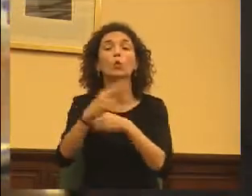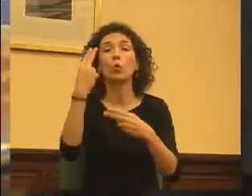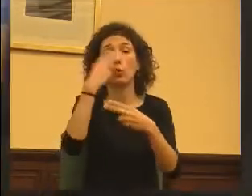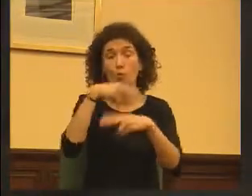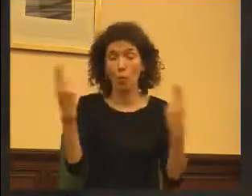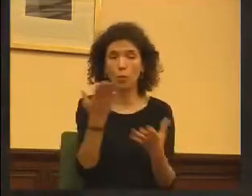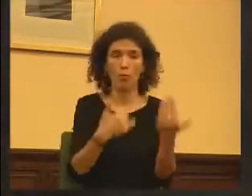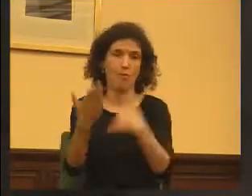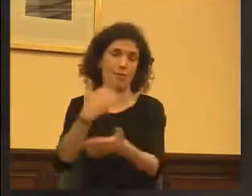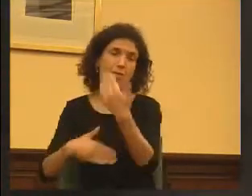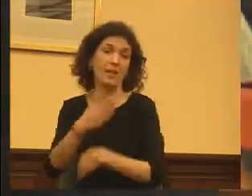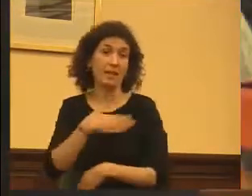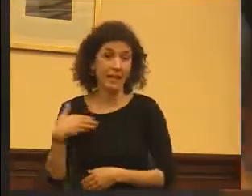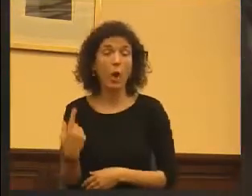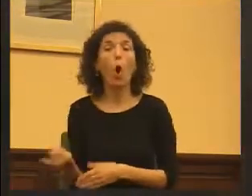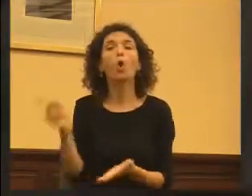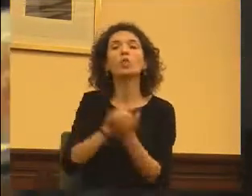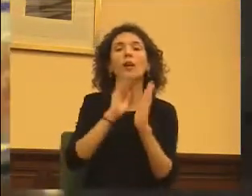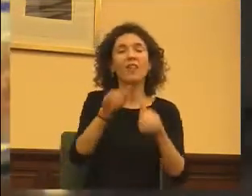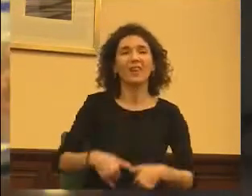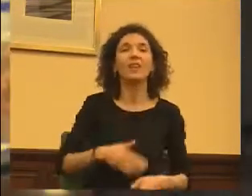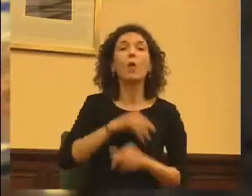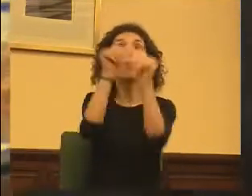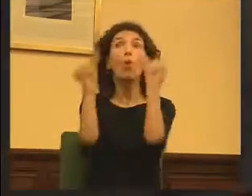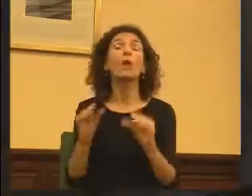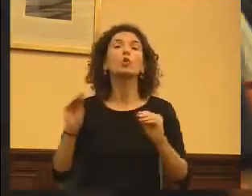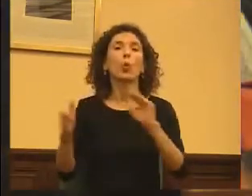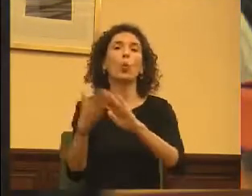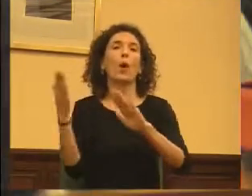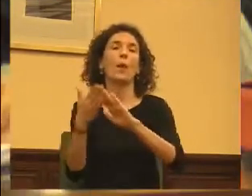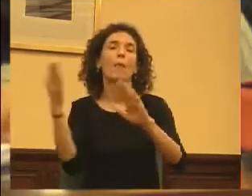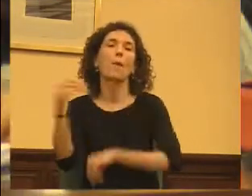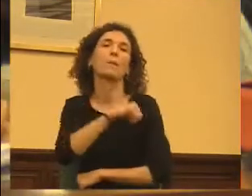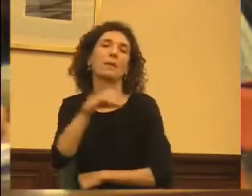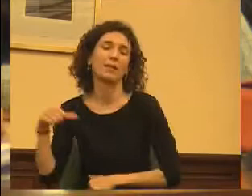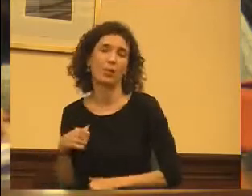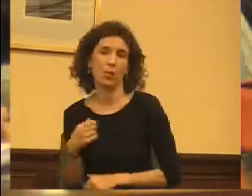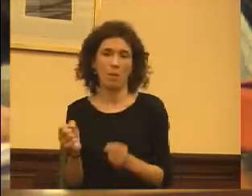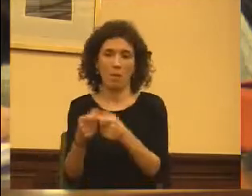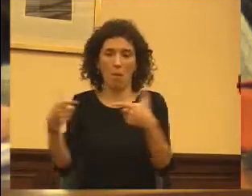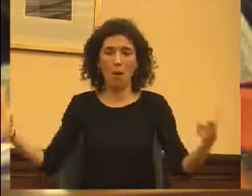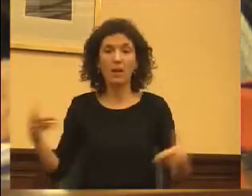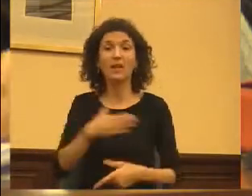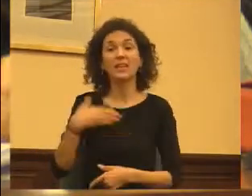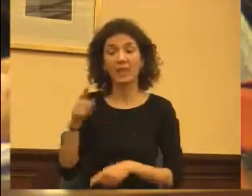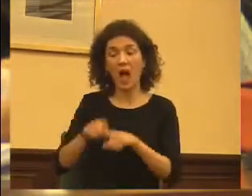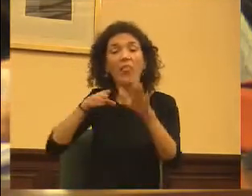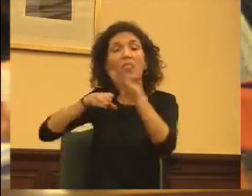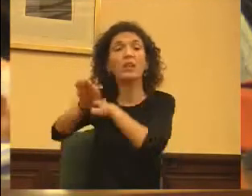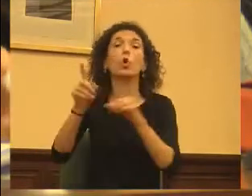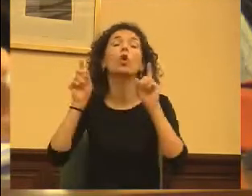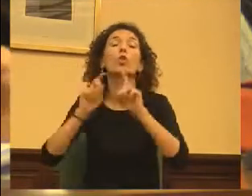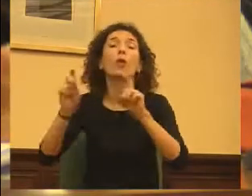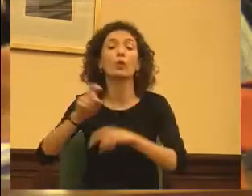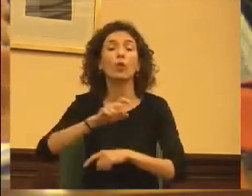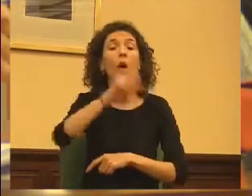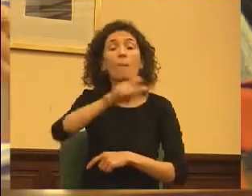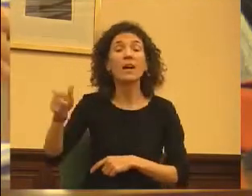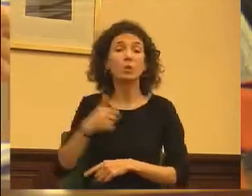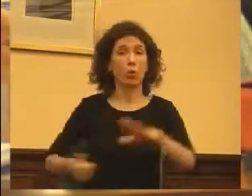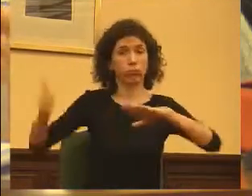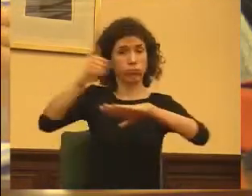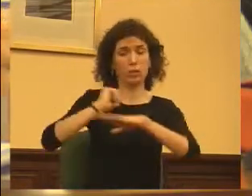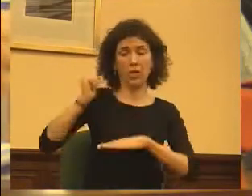educativo público y de llevarnos otra vez a su modelo tendente a la privatización, con el que solo tienen acceso a una educación las